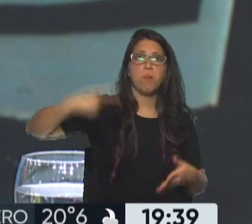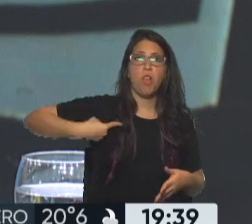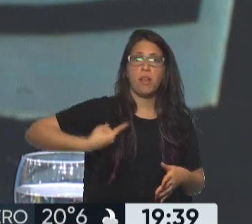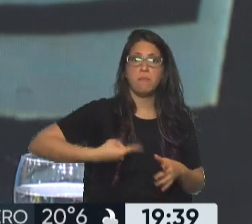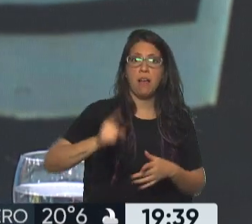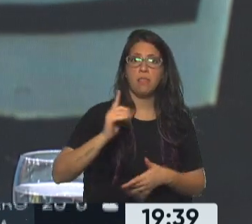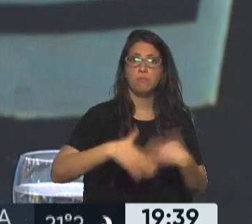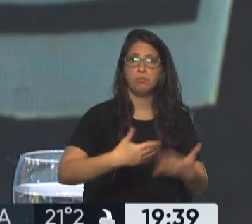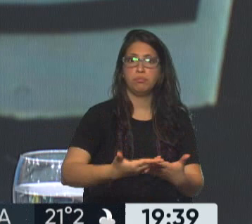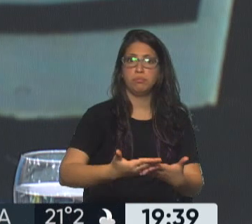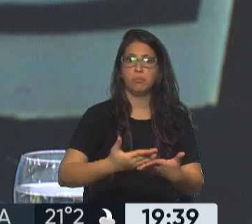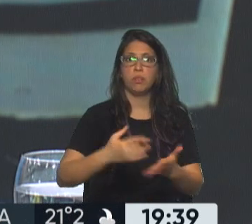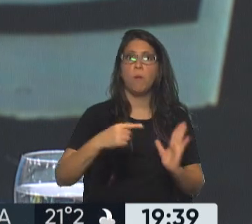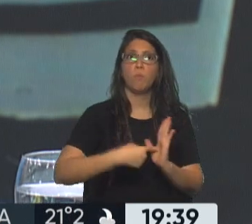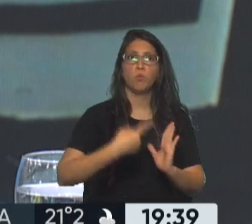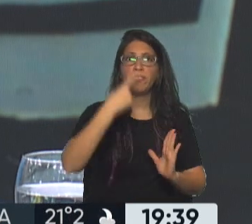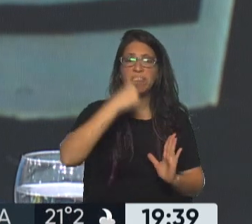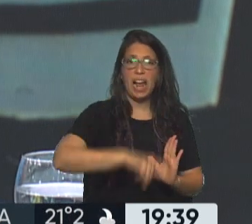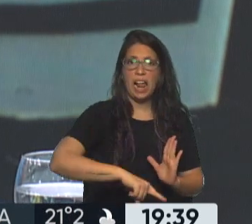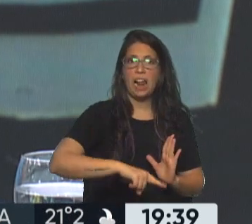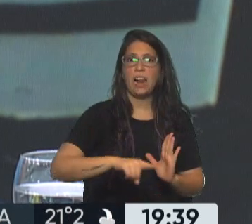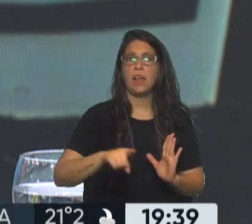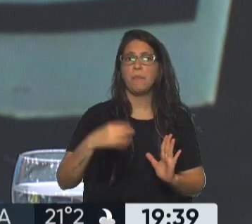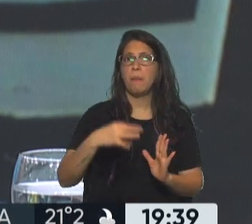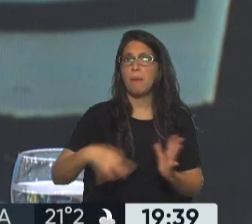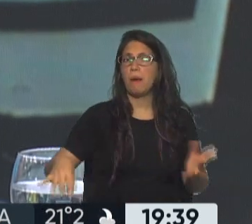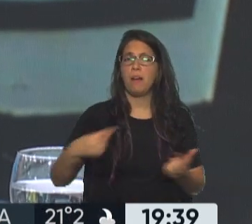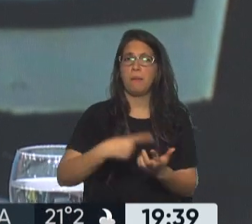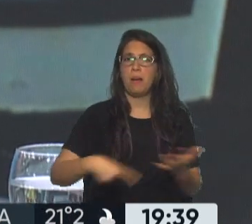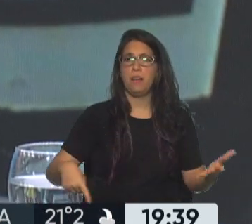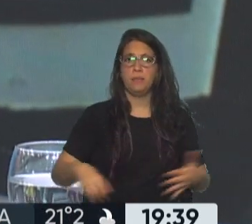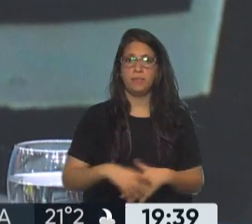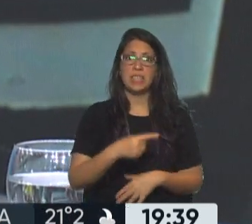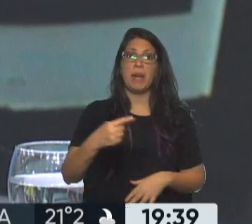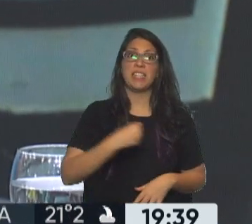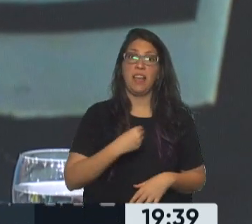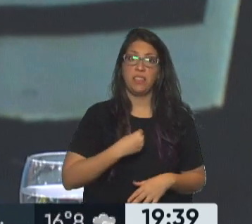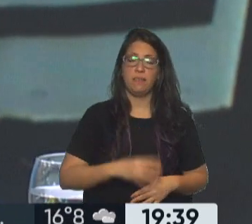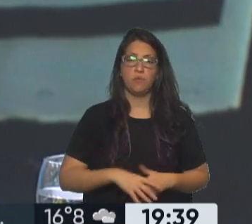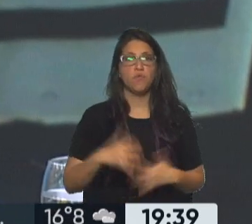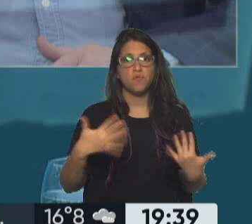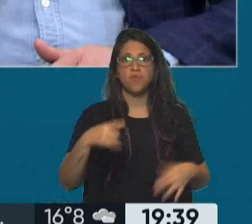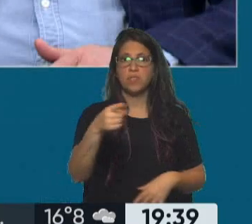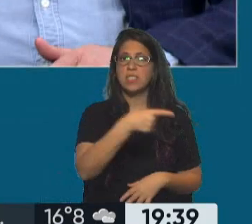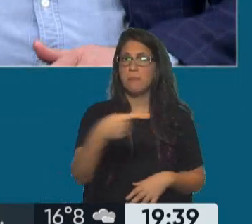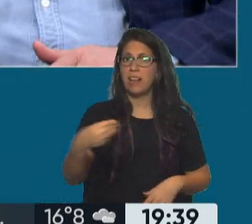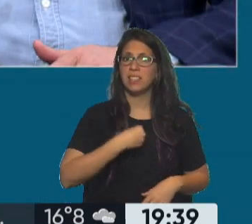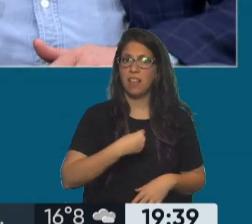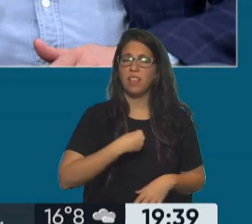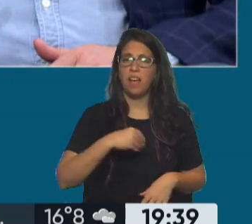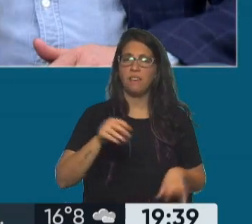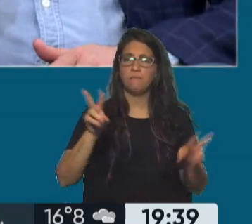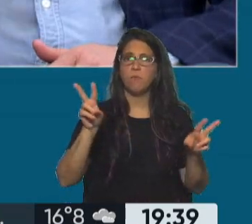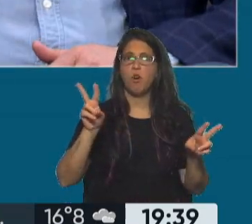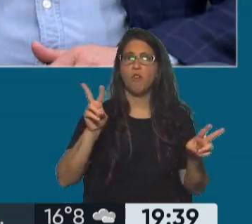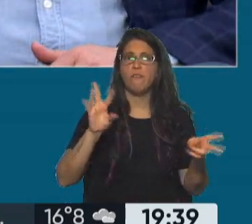la obediencia de vida y el punto final. Y Semana Santa. Sí, bueno, Semana Santa es una réplica a los juicios,